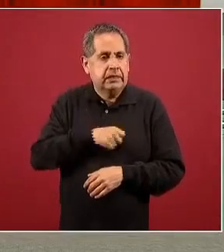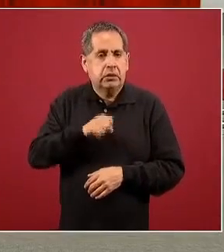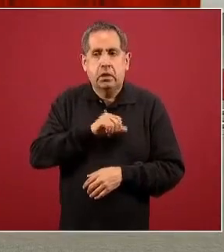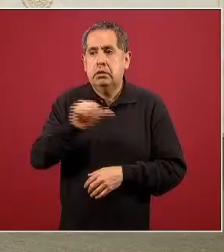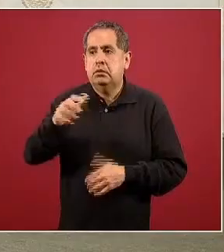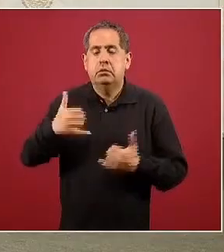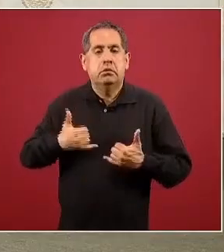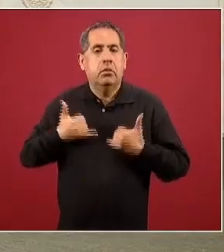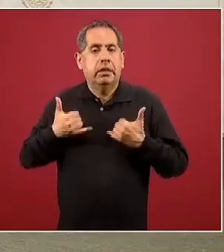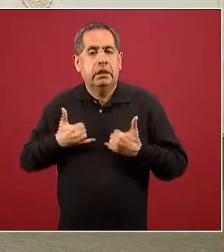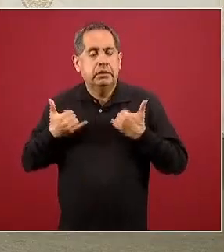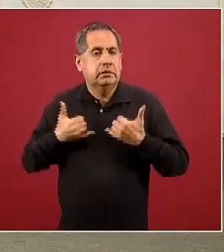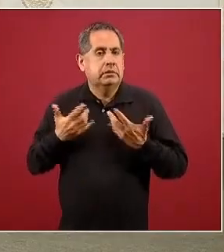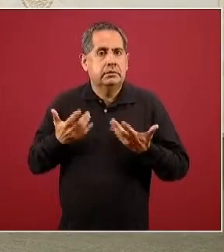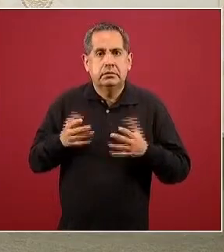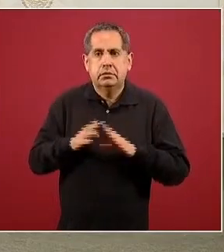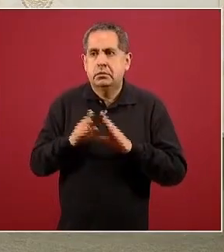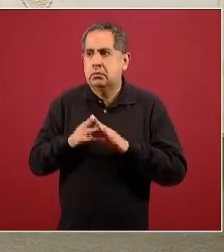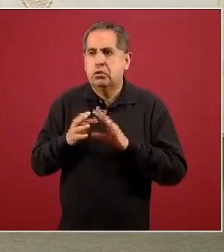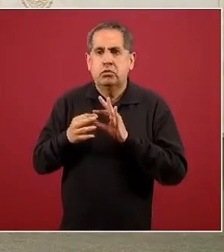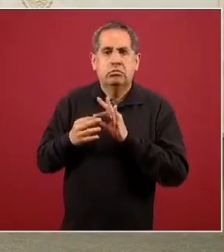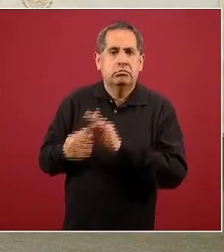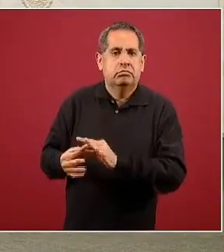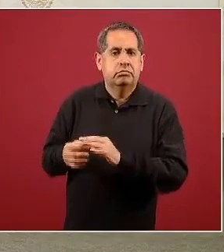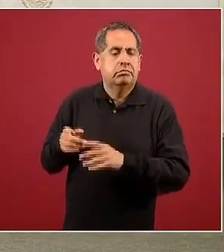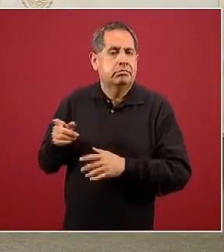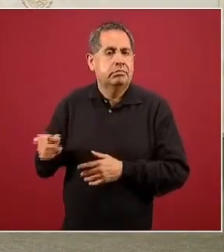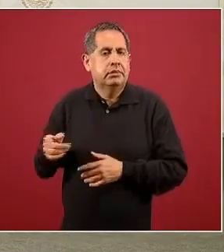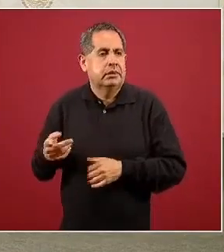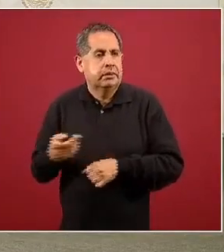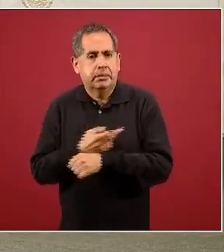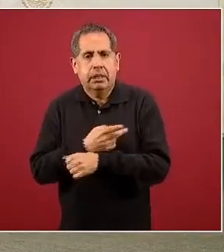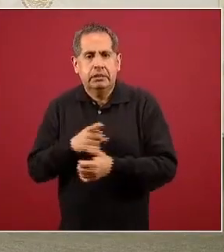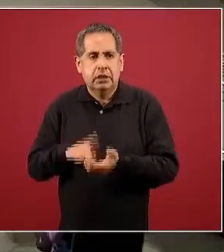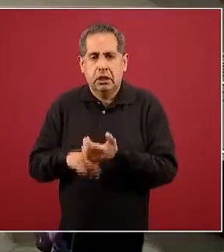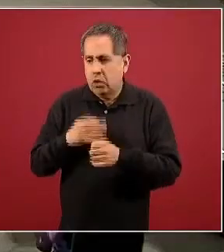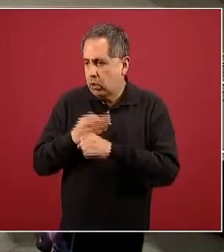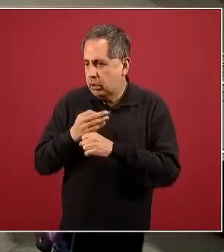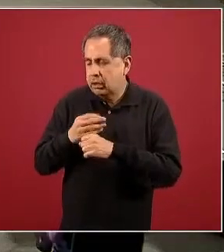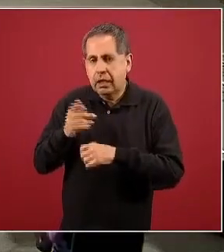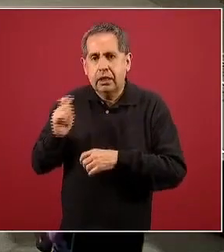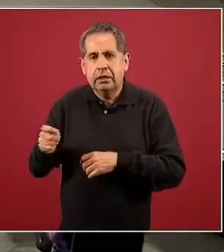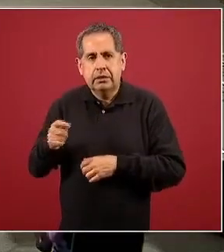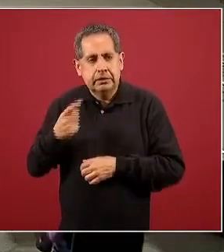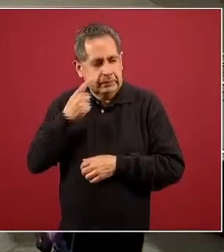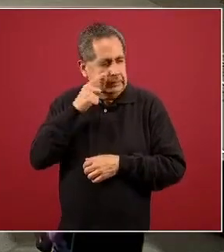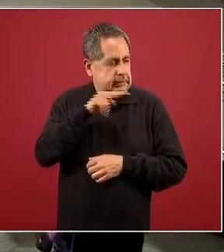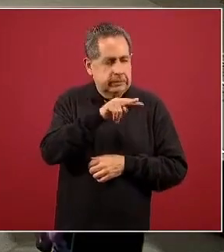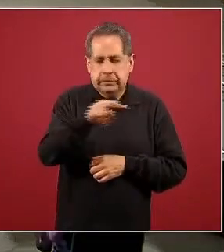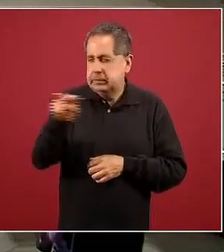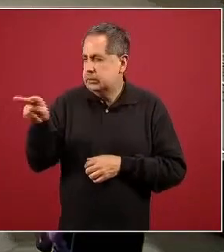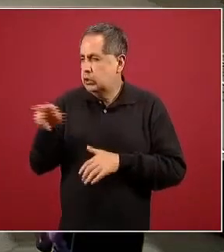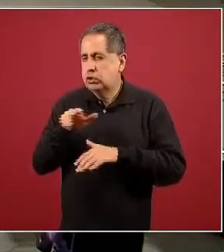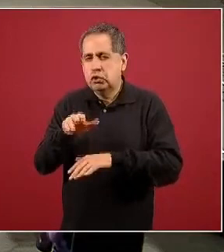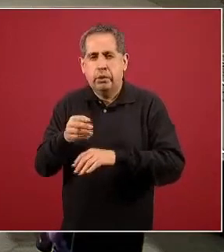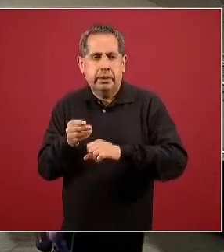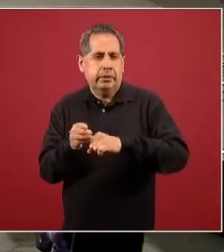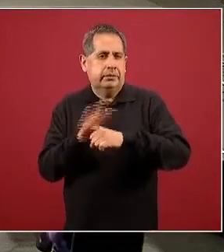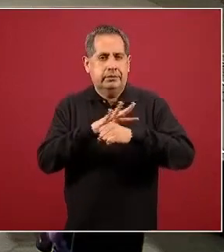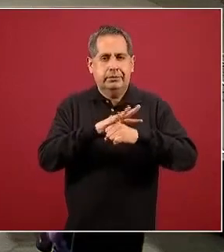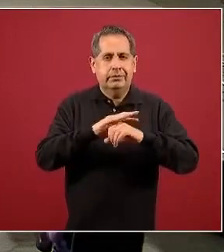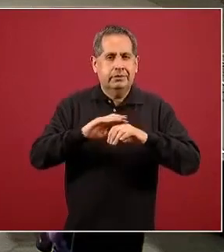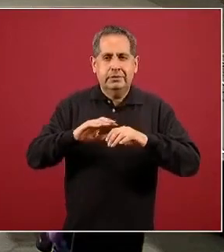los adolescentes y relacionado con lo que estamos viviendo actualmente en la epidemia